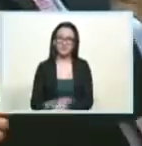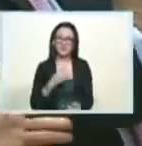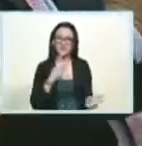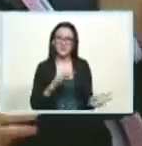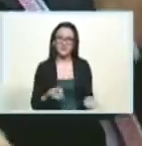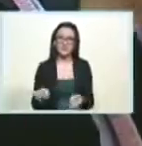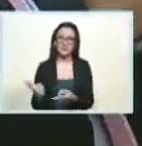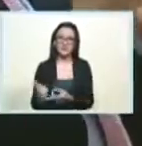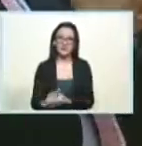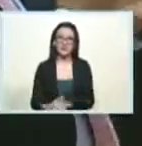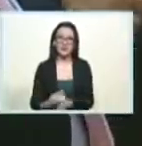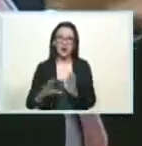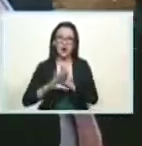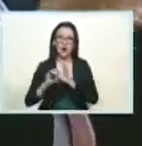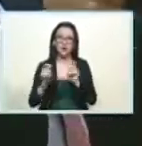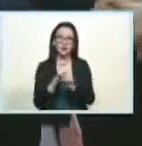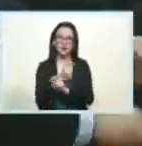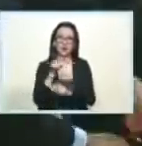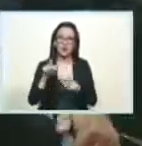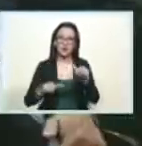bienvenida, constituyente.